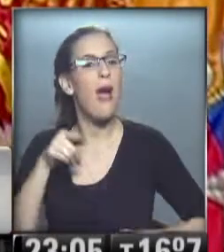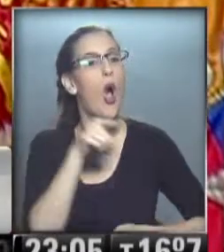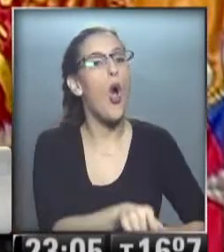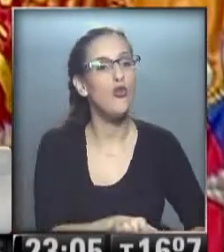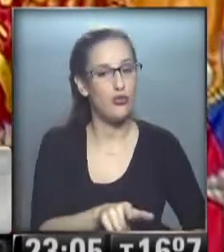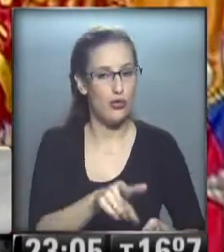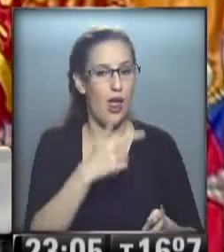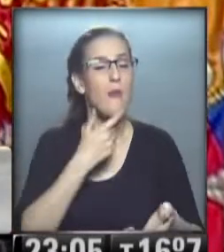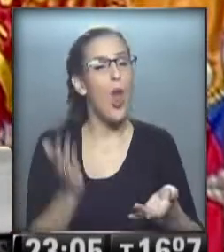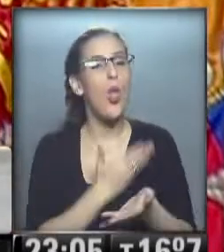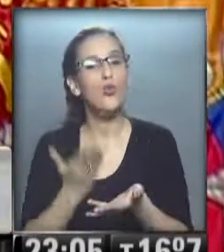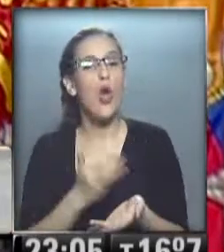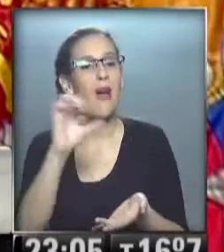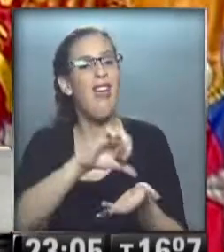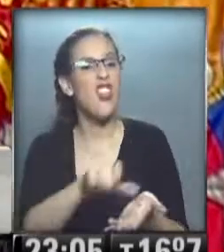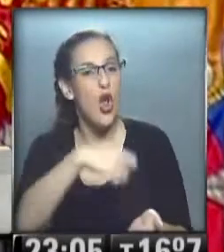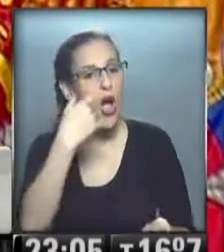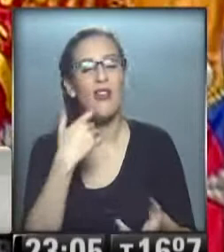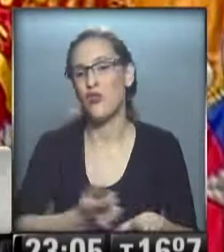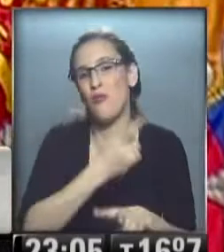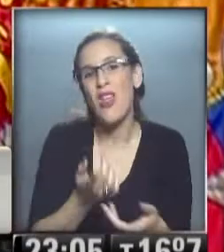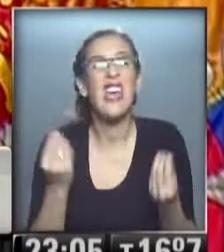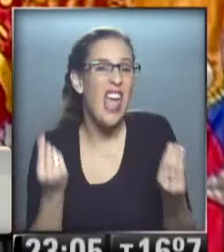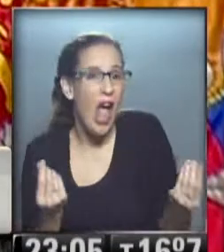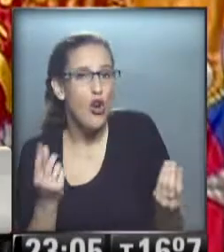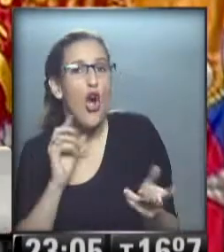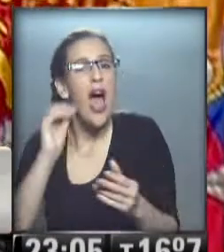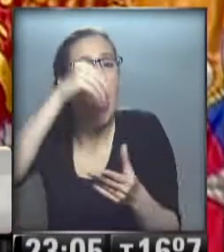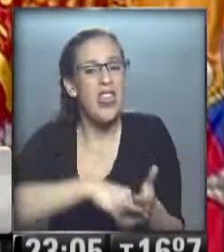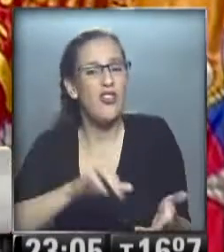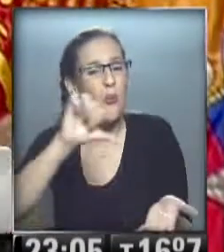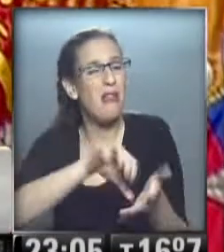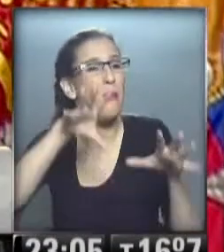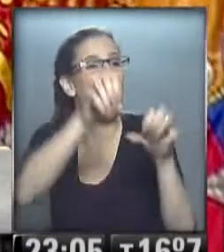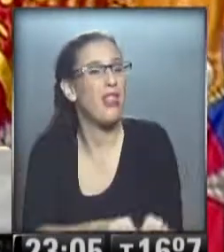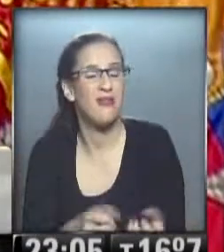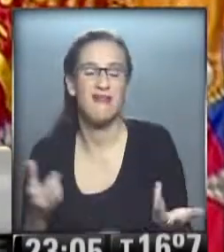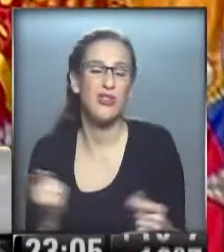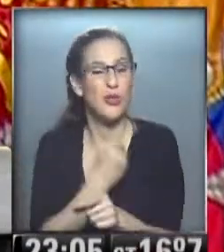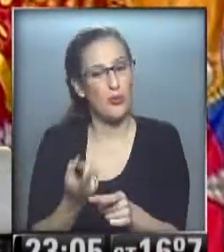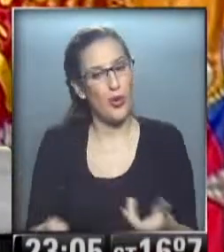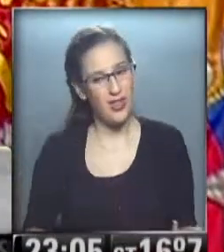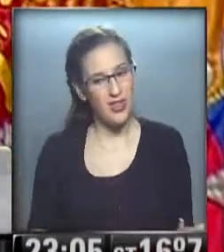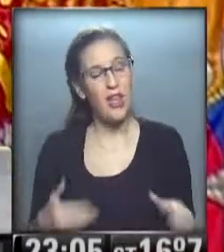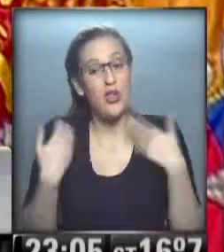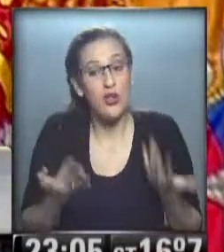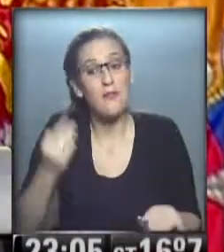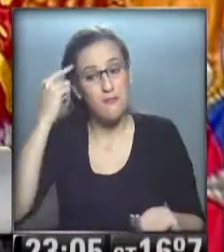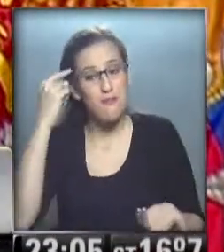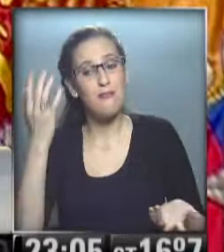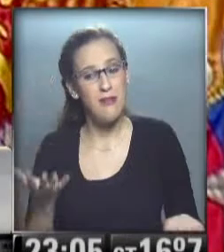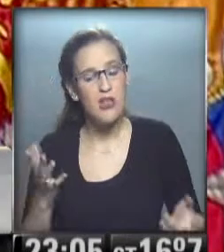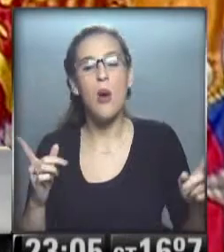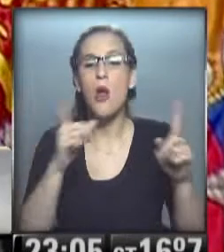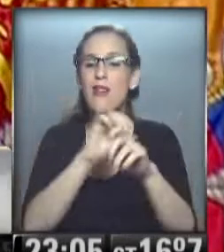país que produce? ¿Qué hago? ¿Voy invado el país que consume? Tampoco. Entonces me parece que es un problema